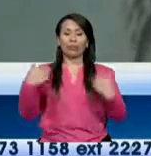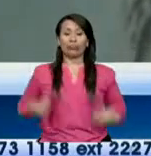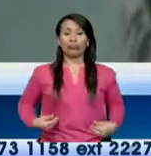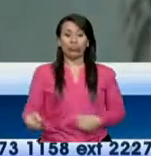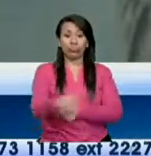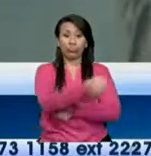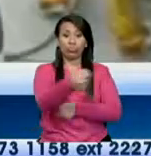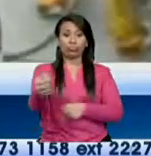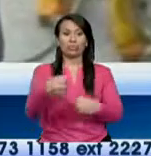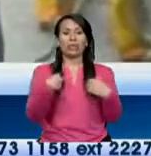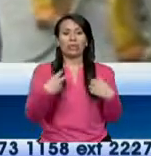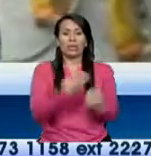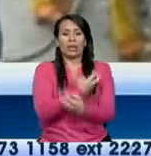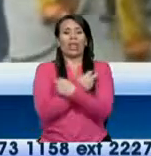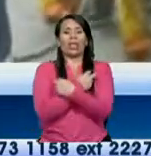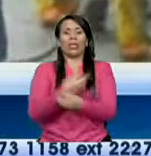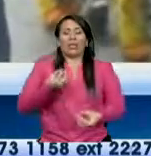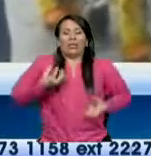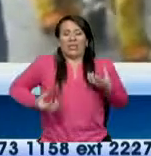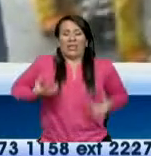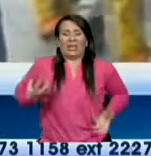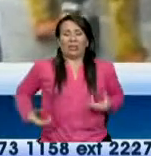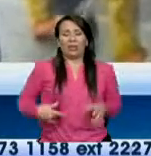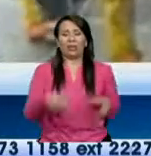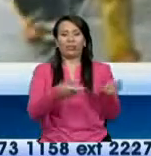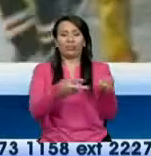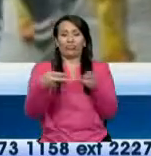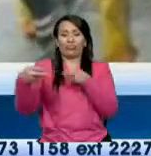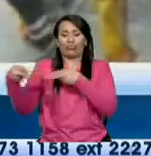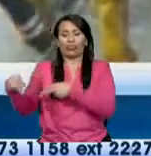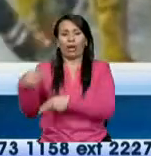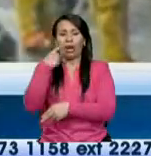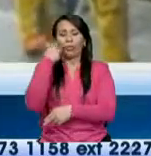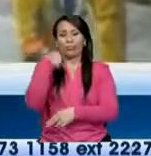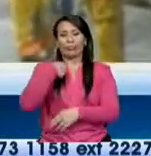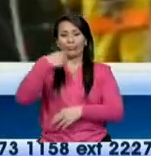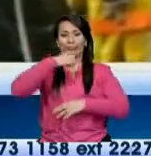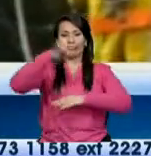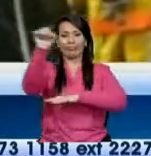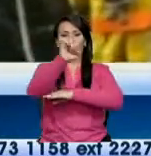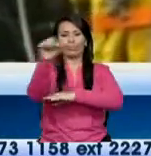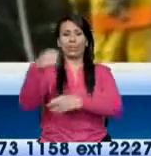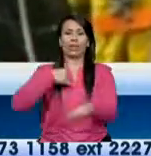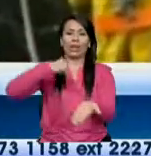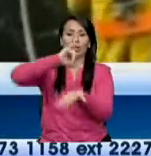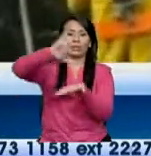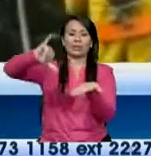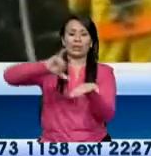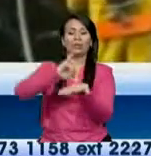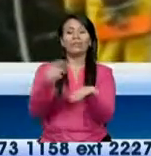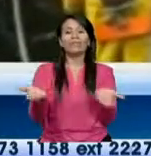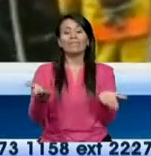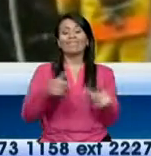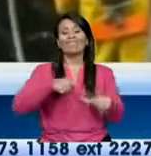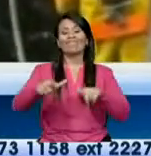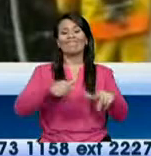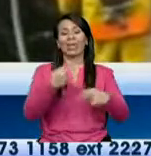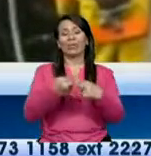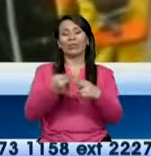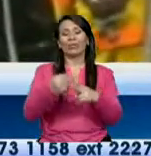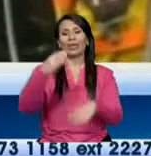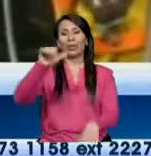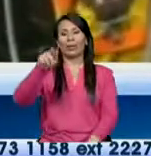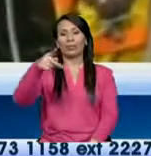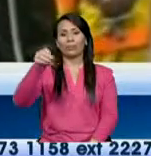logró extraer el cuerpo calcinado del conductor de un transporte de carga pesada que trasladaba aceite vegetal. El accidente se suscitó en el sector denominado El